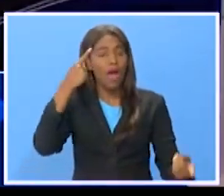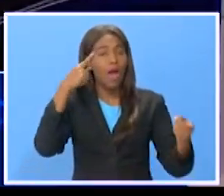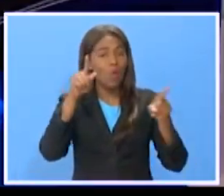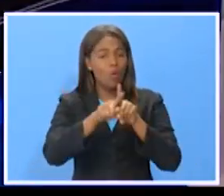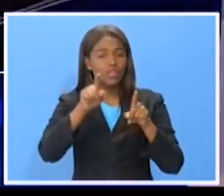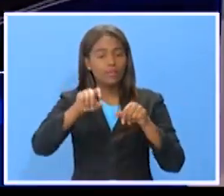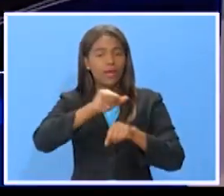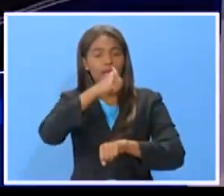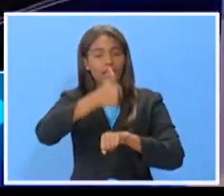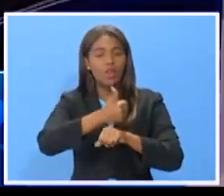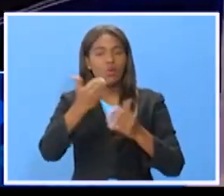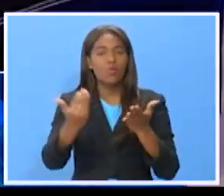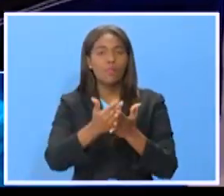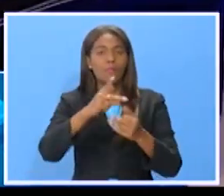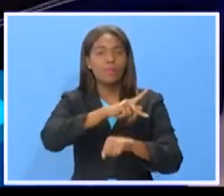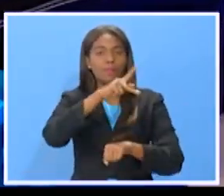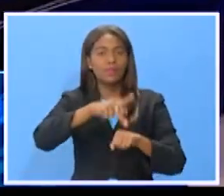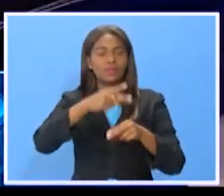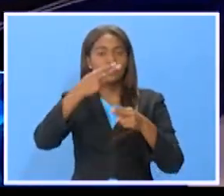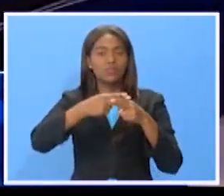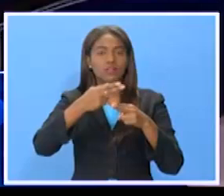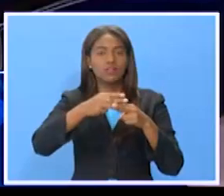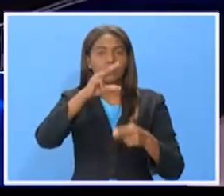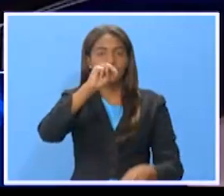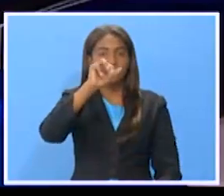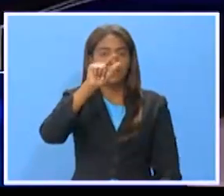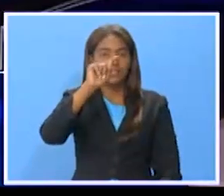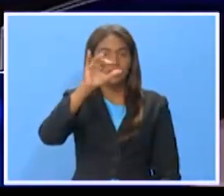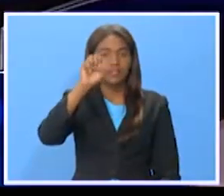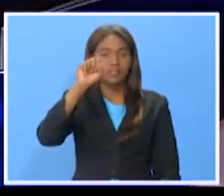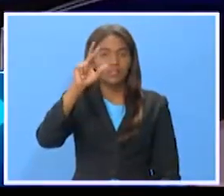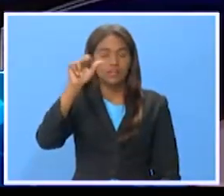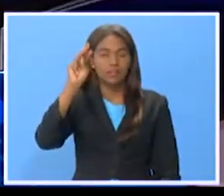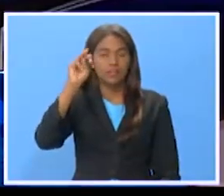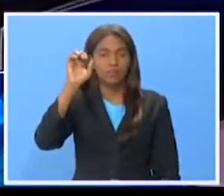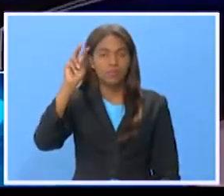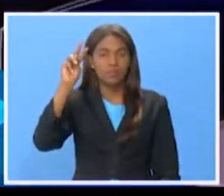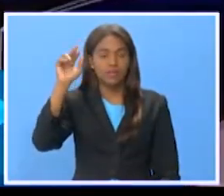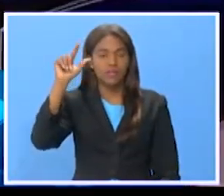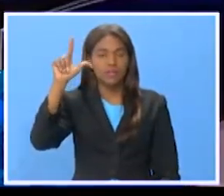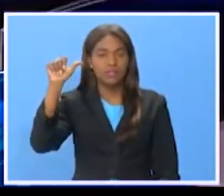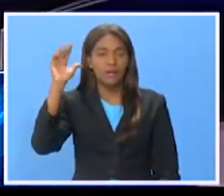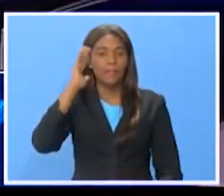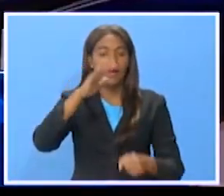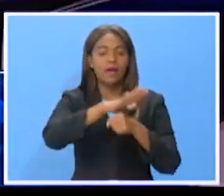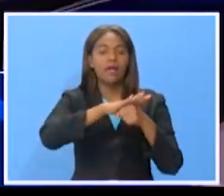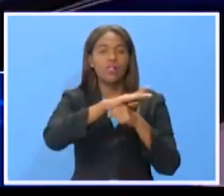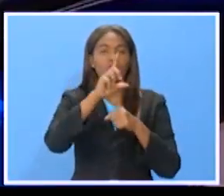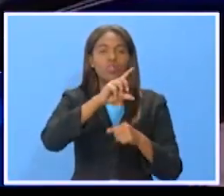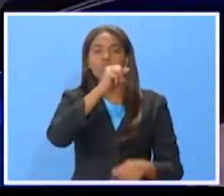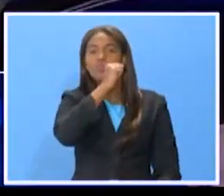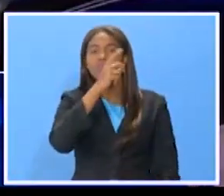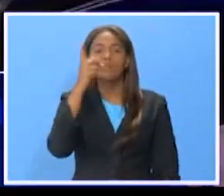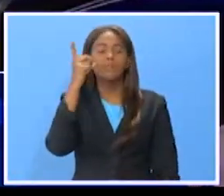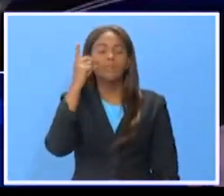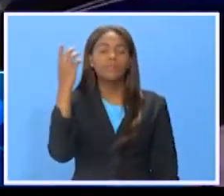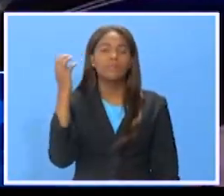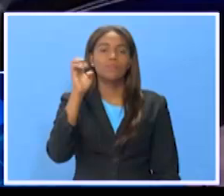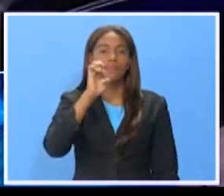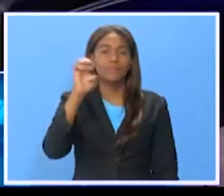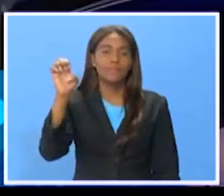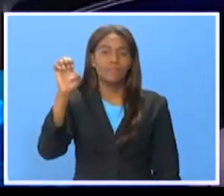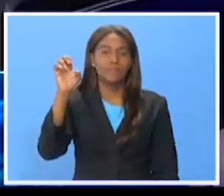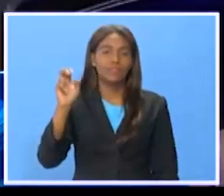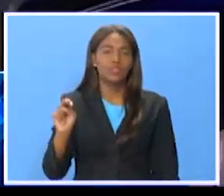una nueva provincia con el nombre de Matías Ramón Mella, la cual estará compuesta por los municipios Santo Domingo Este, Santo